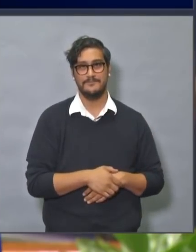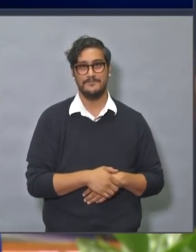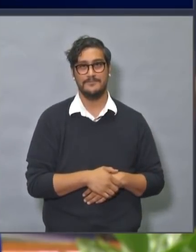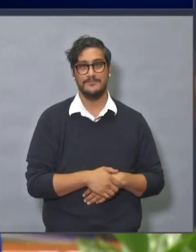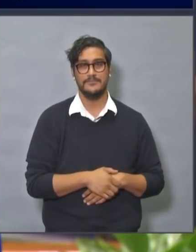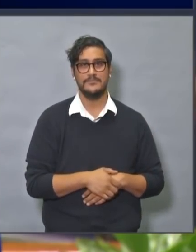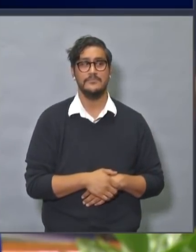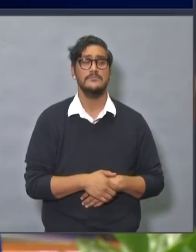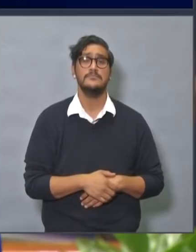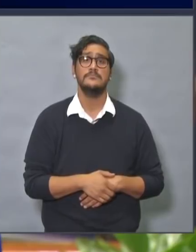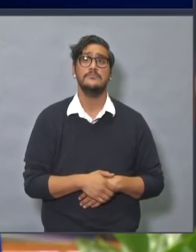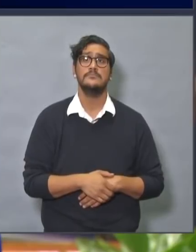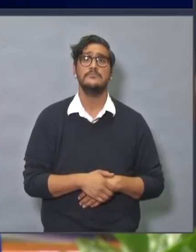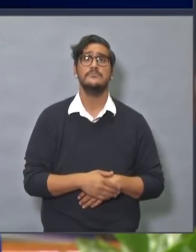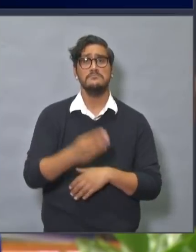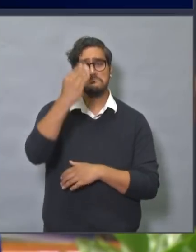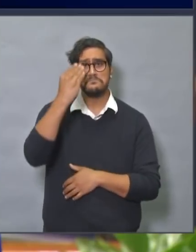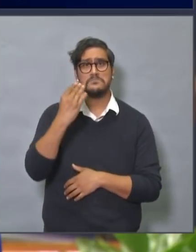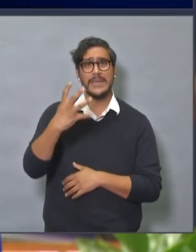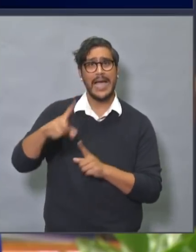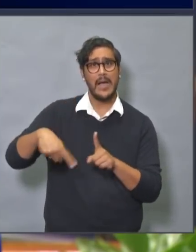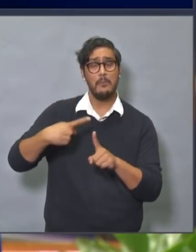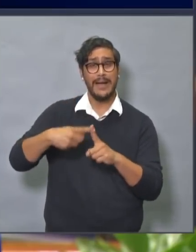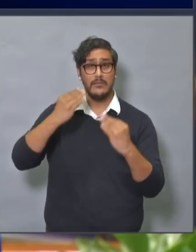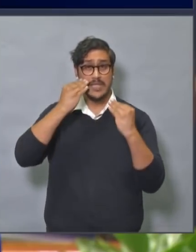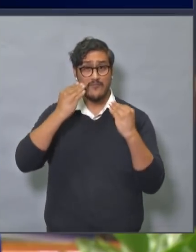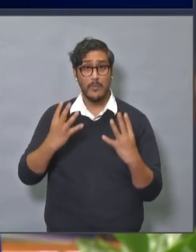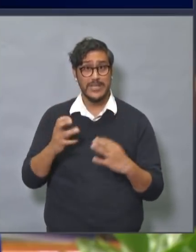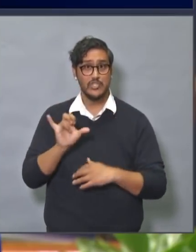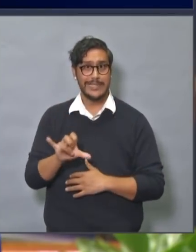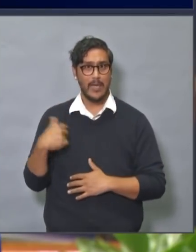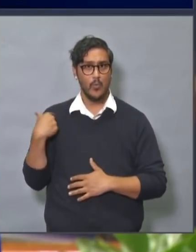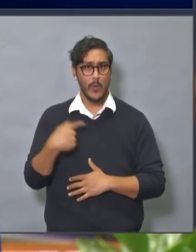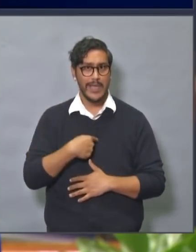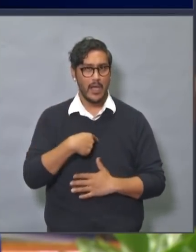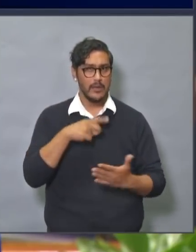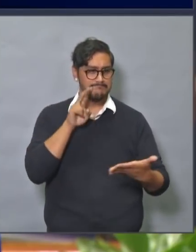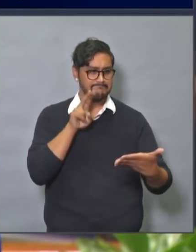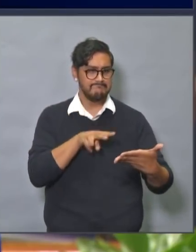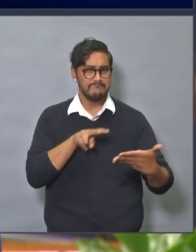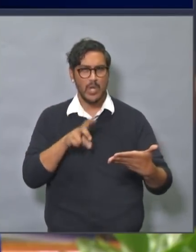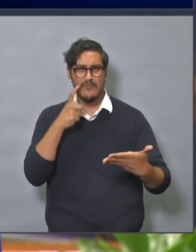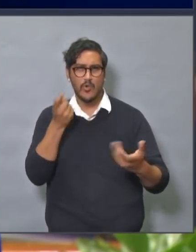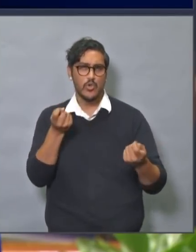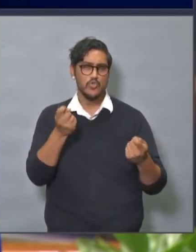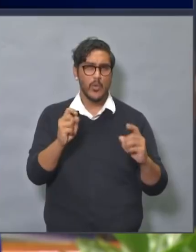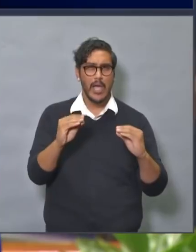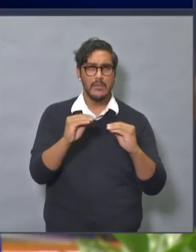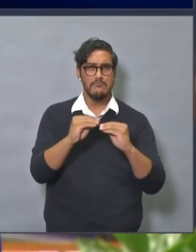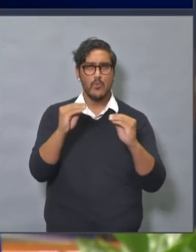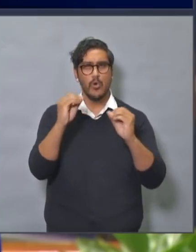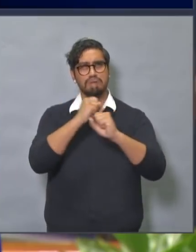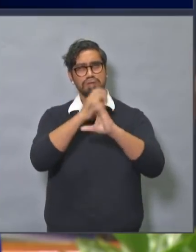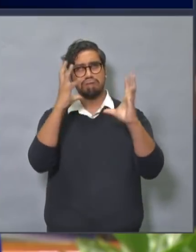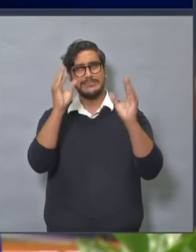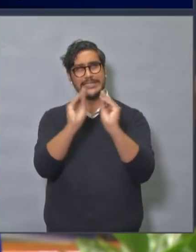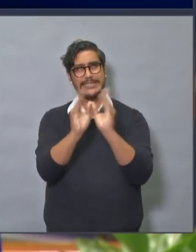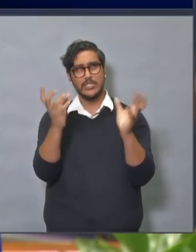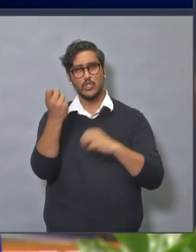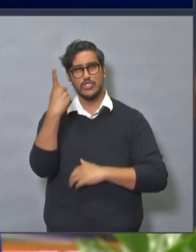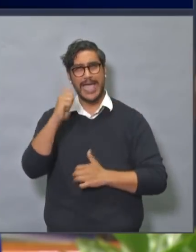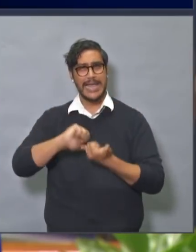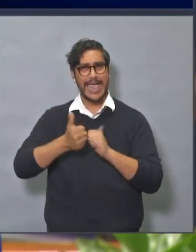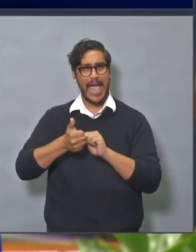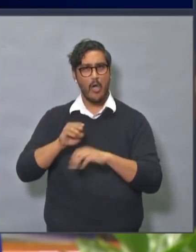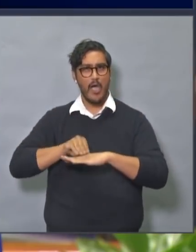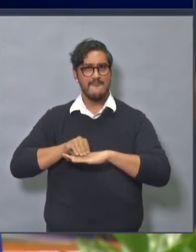También nos gustaría actualizarlos acerca de los datos que estamos vigilando para poder comprender cómo el virus afecta a los